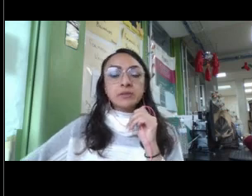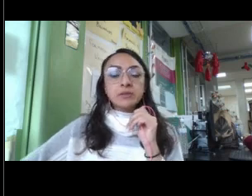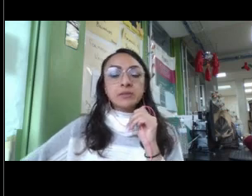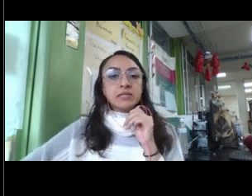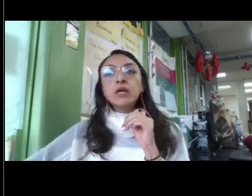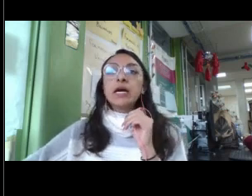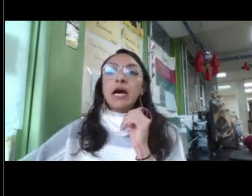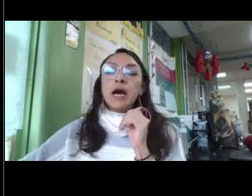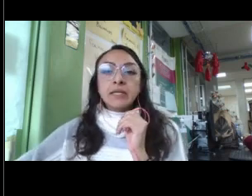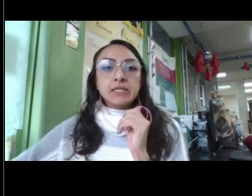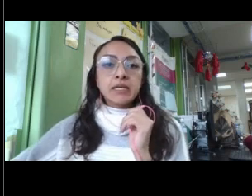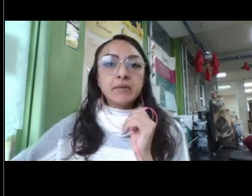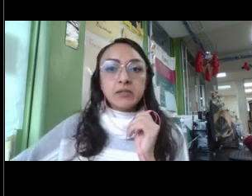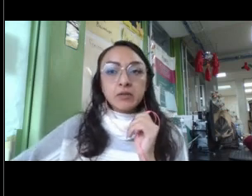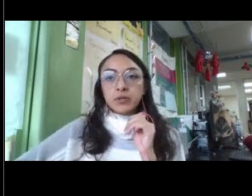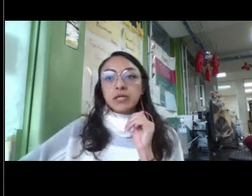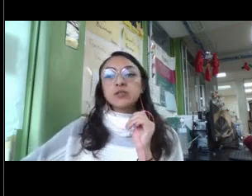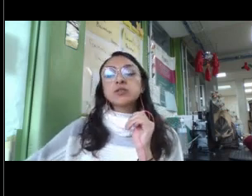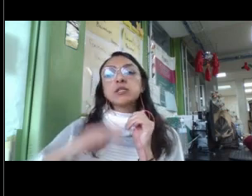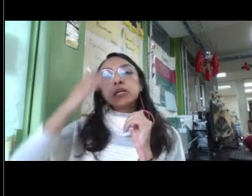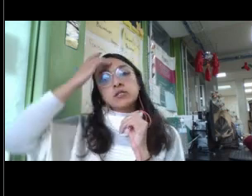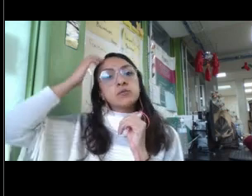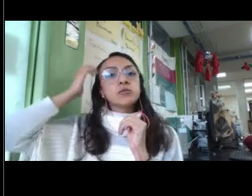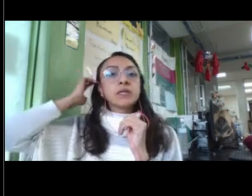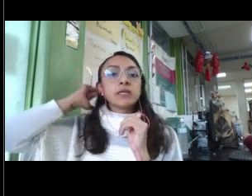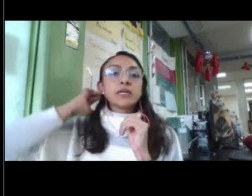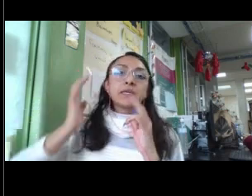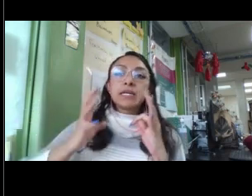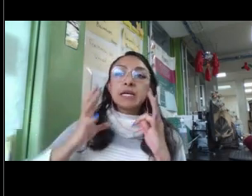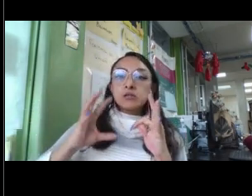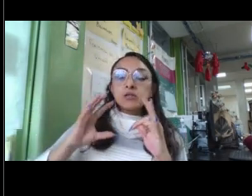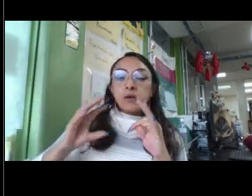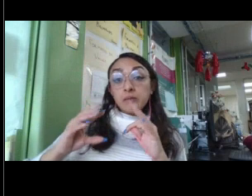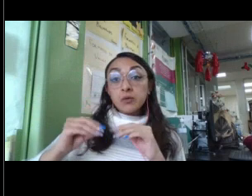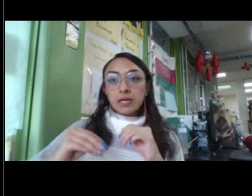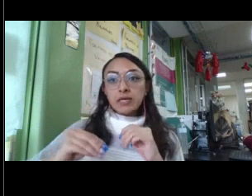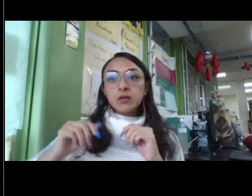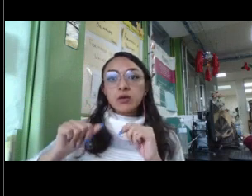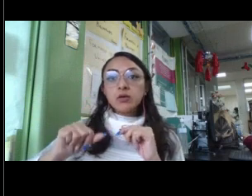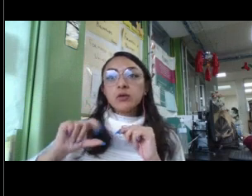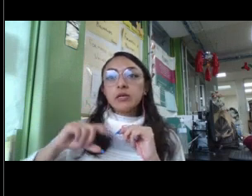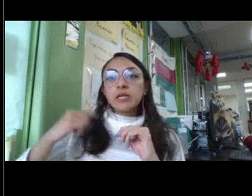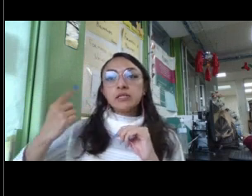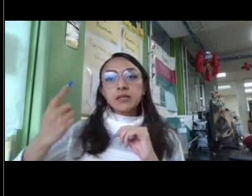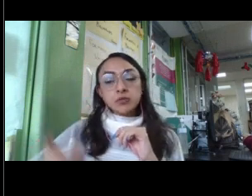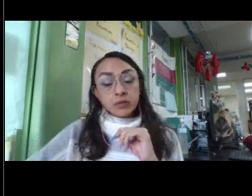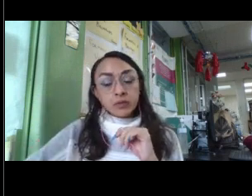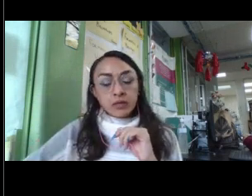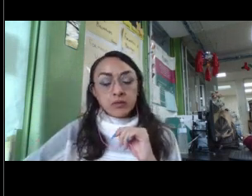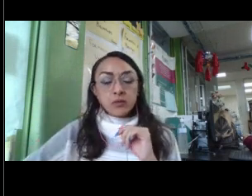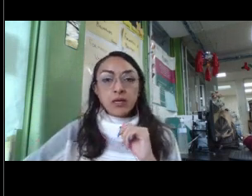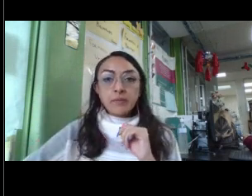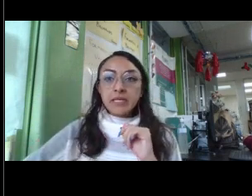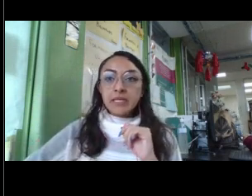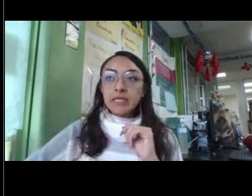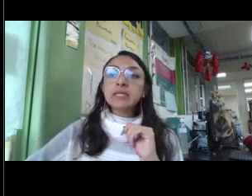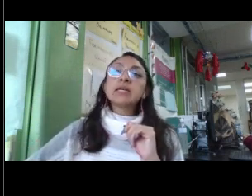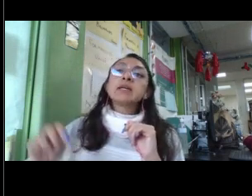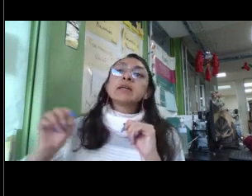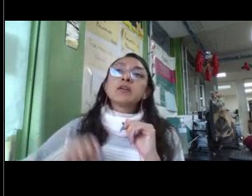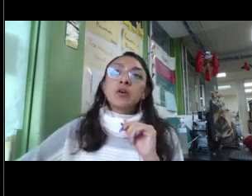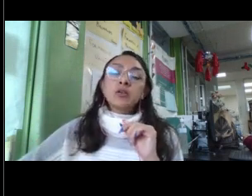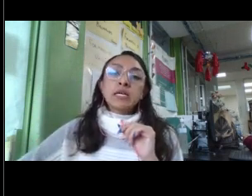estuvimos revisando aprendizaje basado en proyectos y estuvimos viendo de qué manera esto se va a vincular con lo que estamos viendo en la nueva escuela